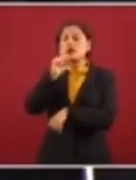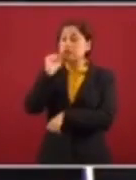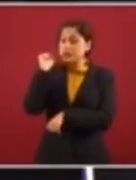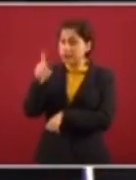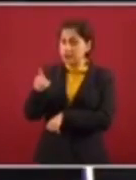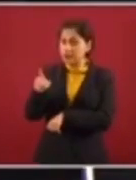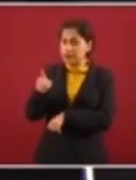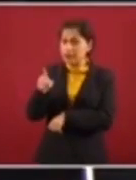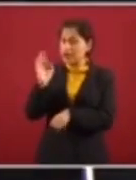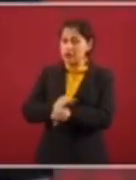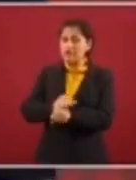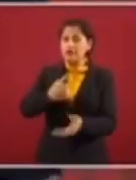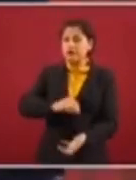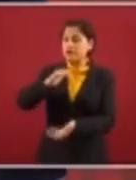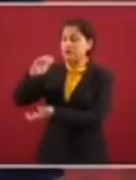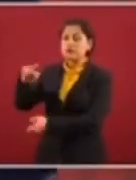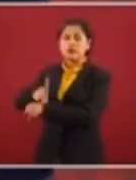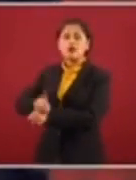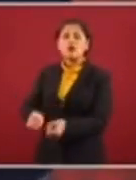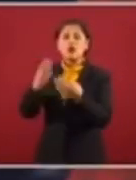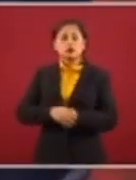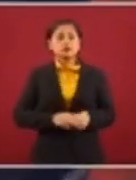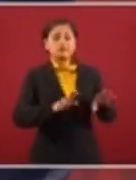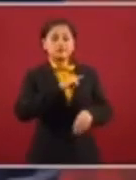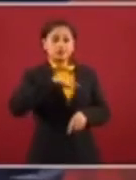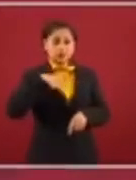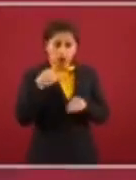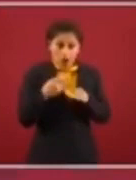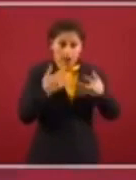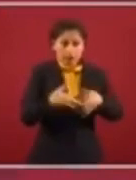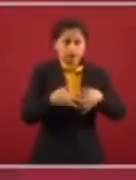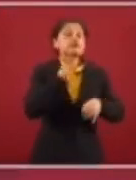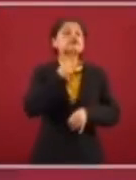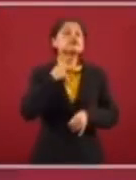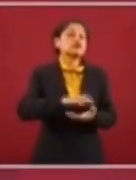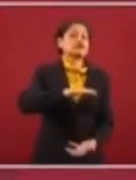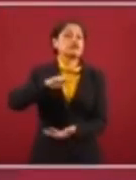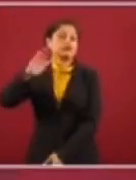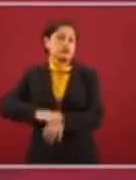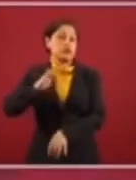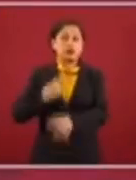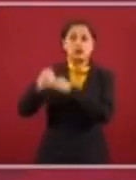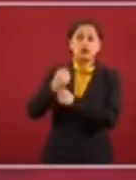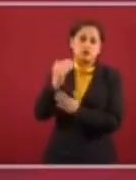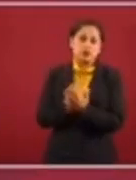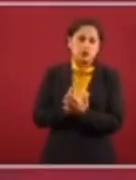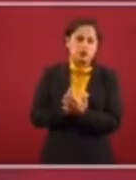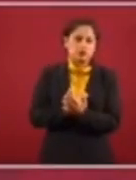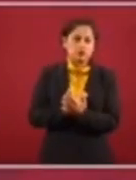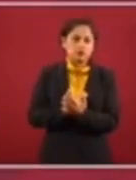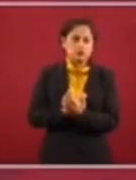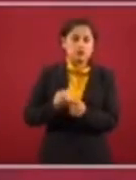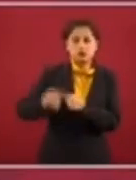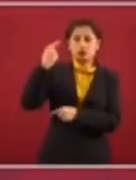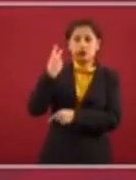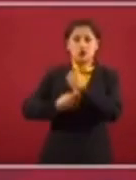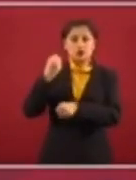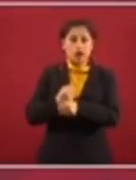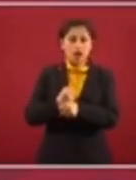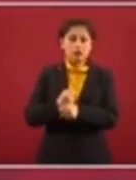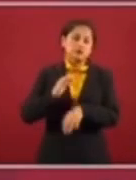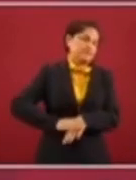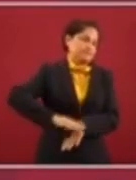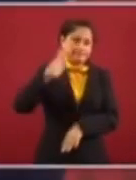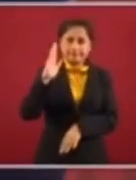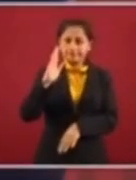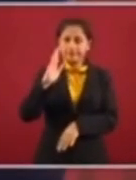diarios se aseguró? Pues estamos produciendo más que el año pasado, desde luego, y mucho más que el 2018. Estamos